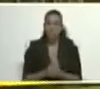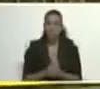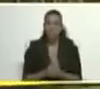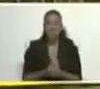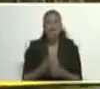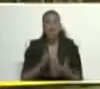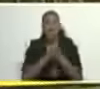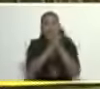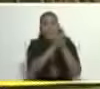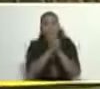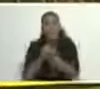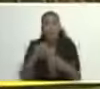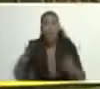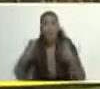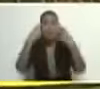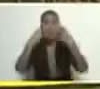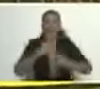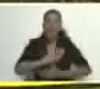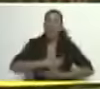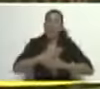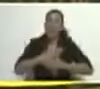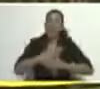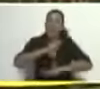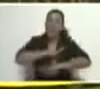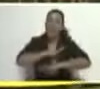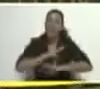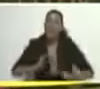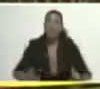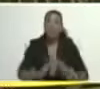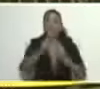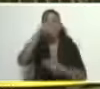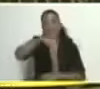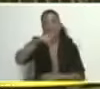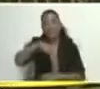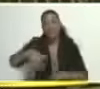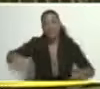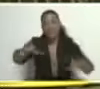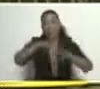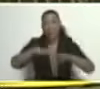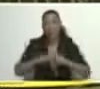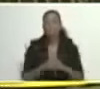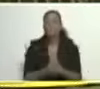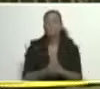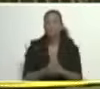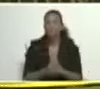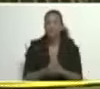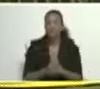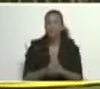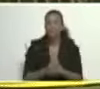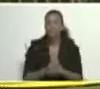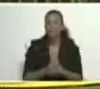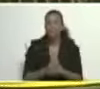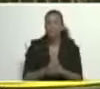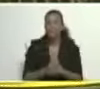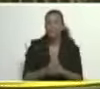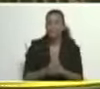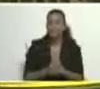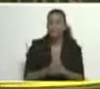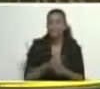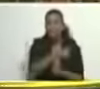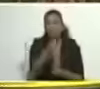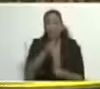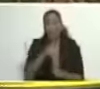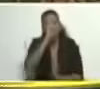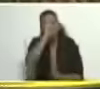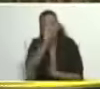Queridos amigos, encuentro muy contento de estar aquí esta noche. Give homage to Me gustaría